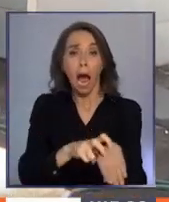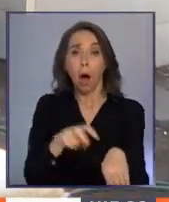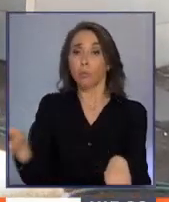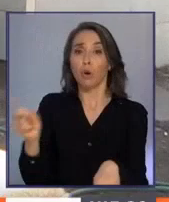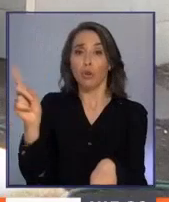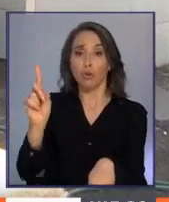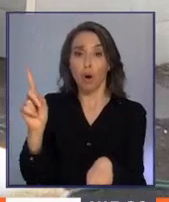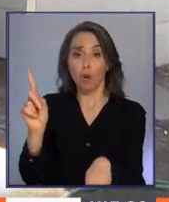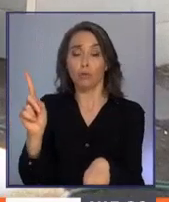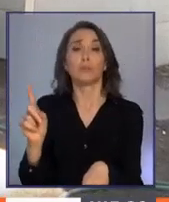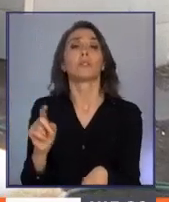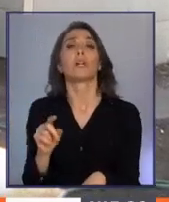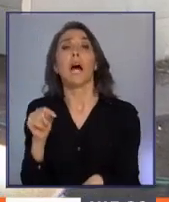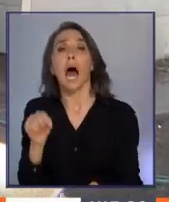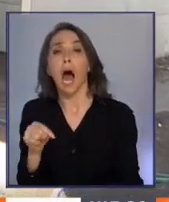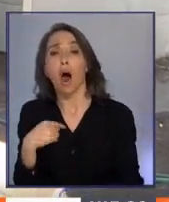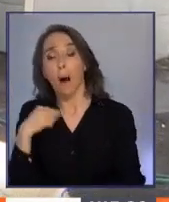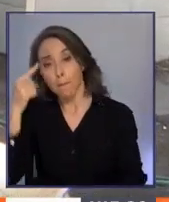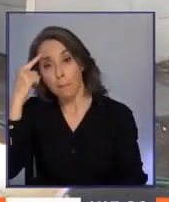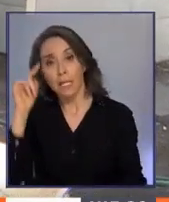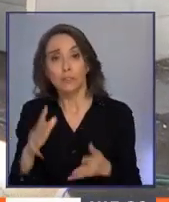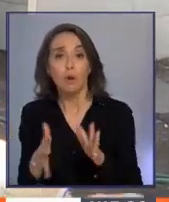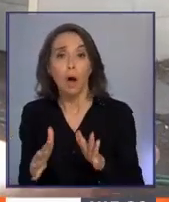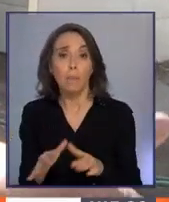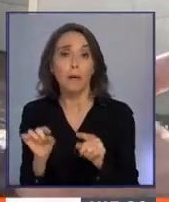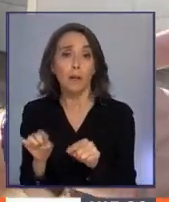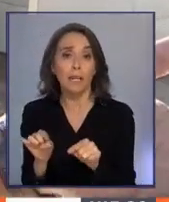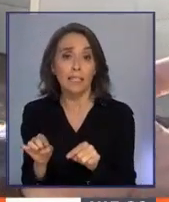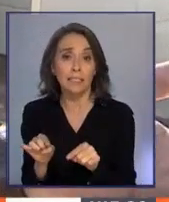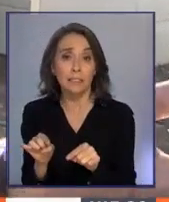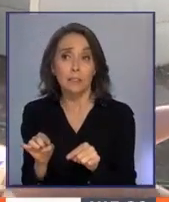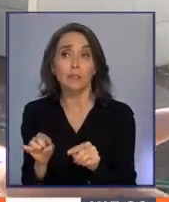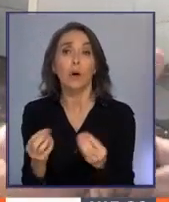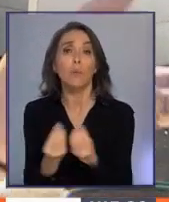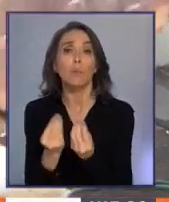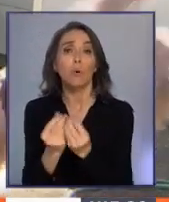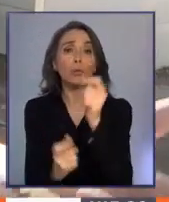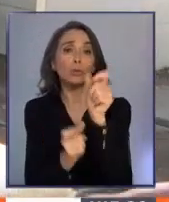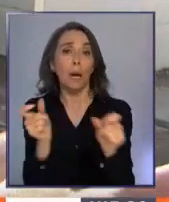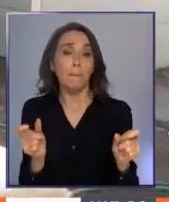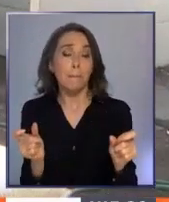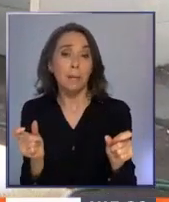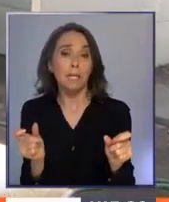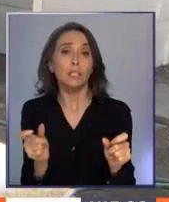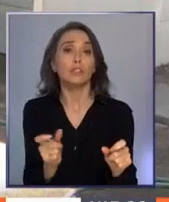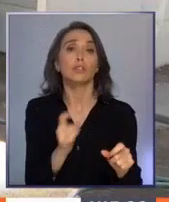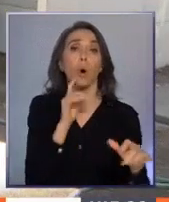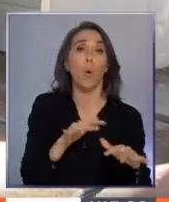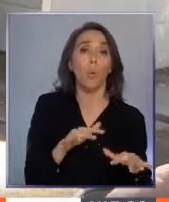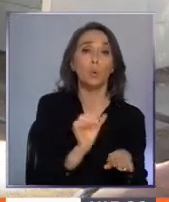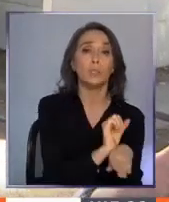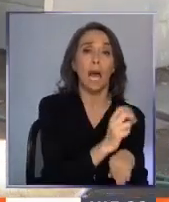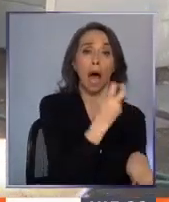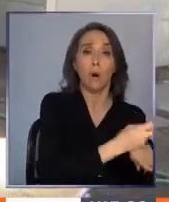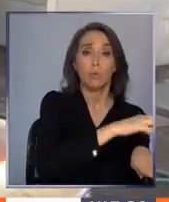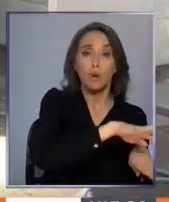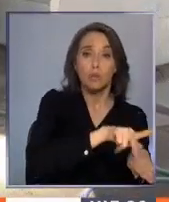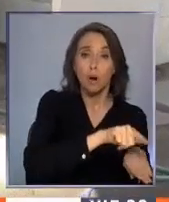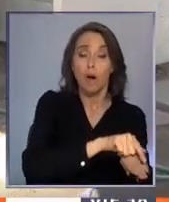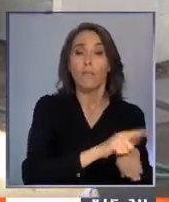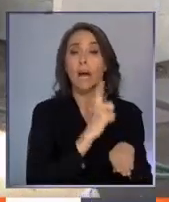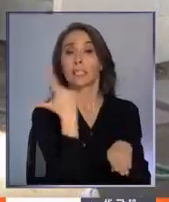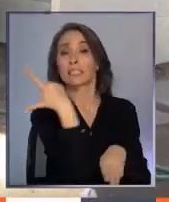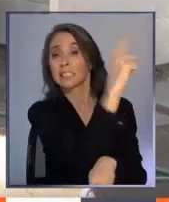están mirando. Ahora yo pienso que a lo mejor eso, anda mucha gente que a lo mejor ocupa los autos, están robados y arrancan